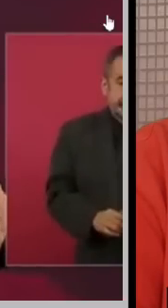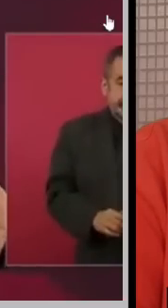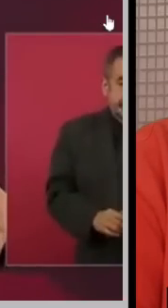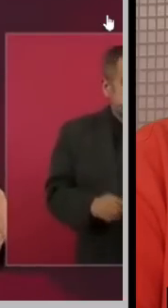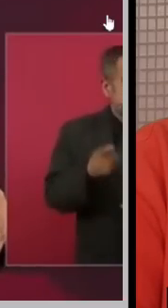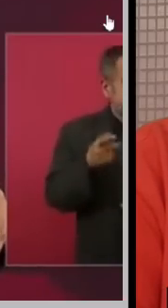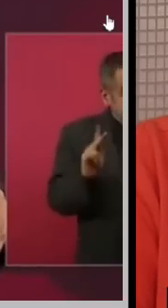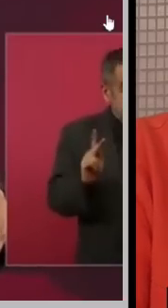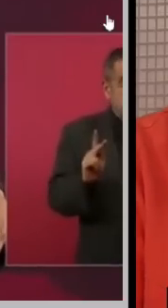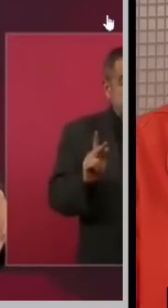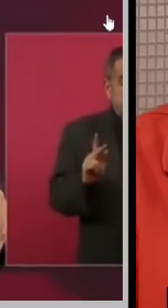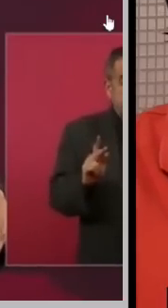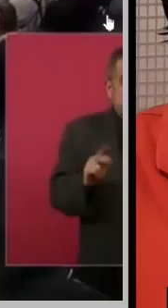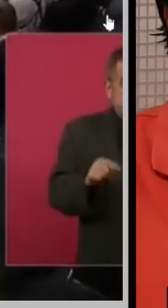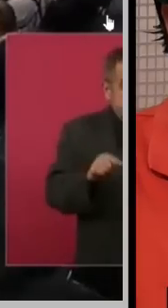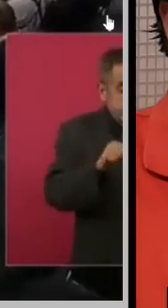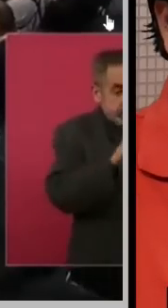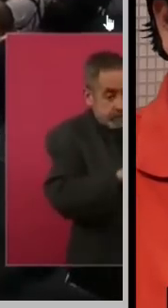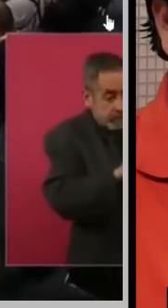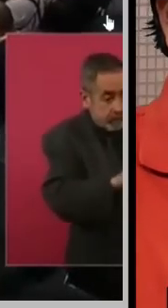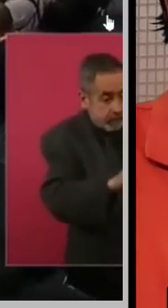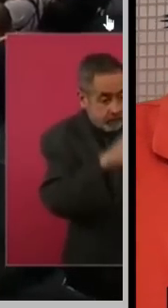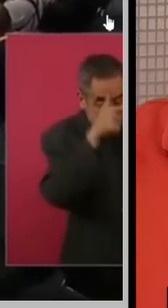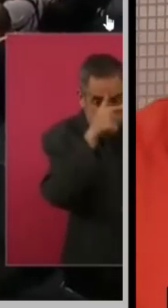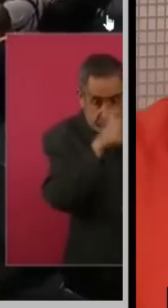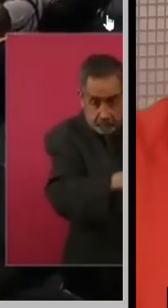sin embargo no queremos